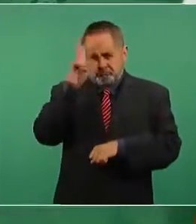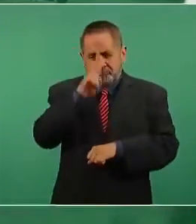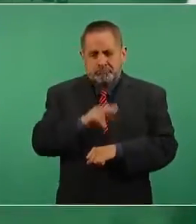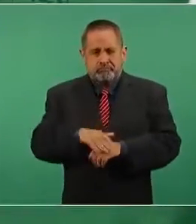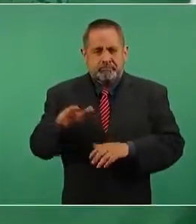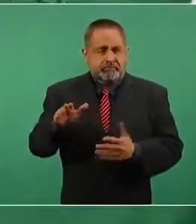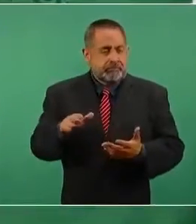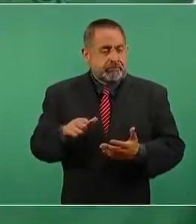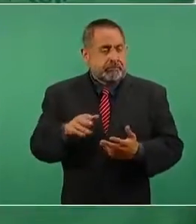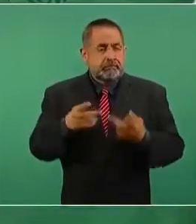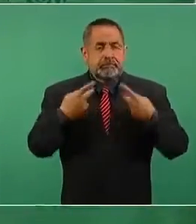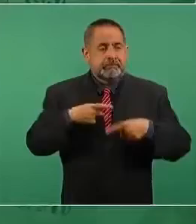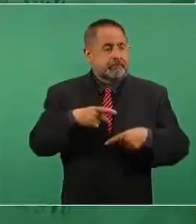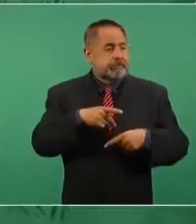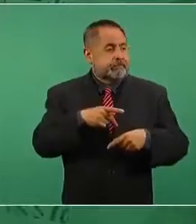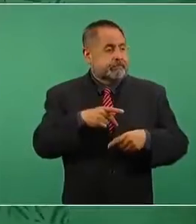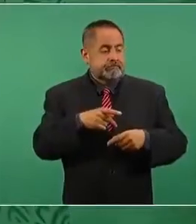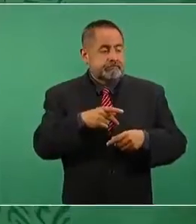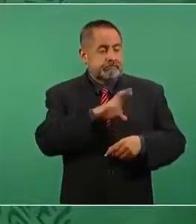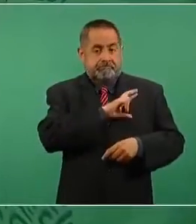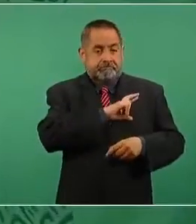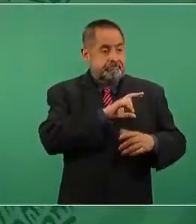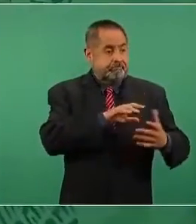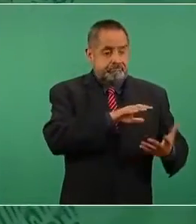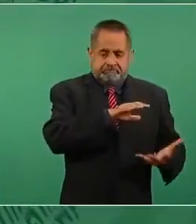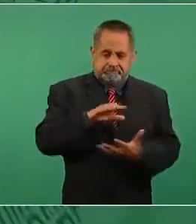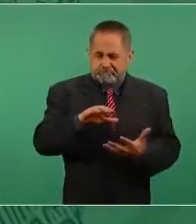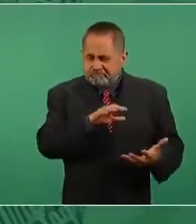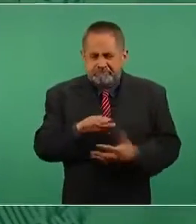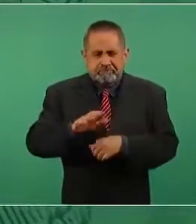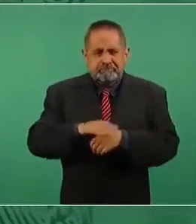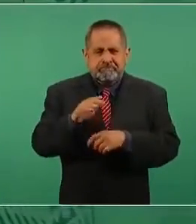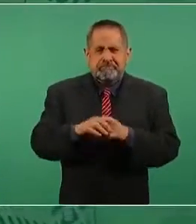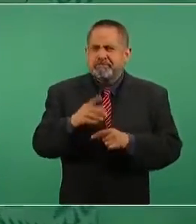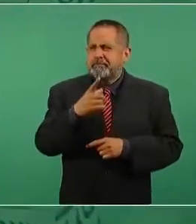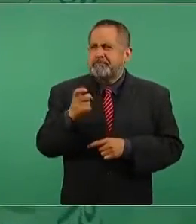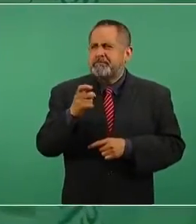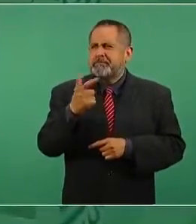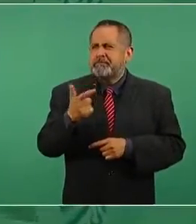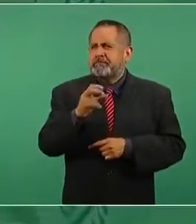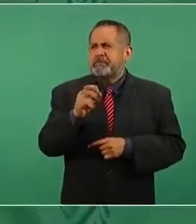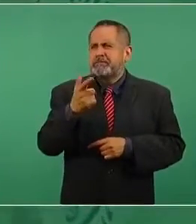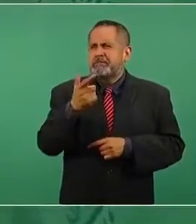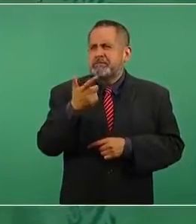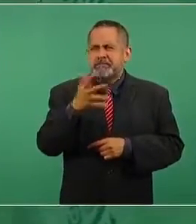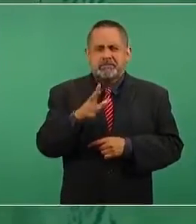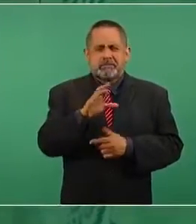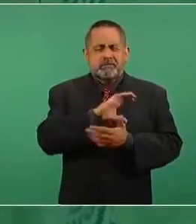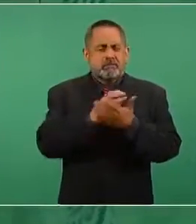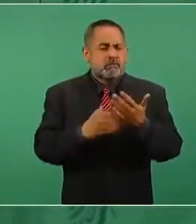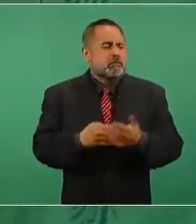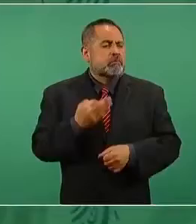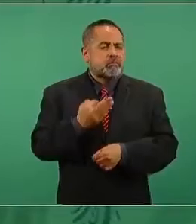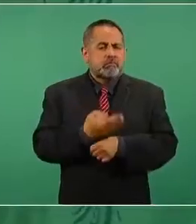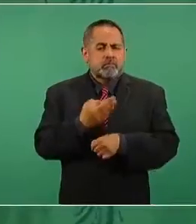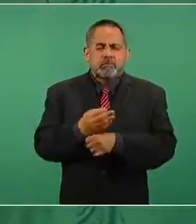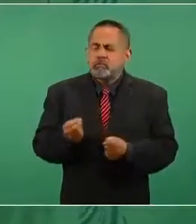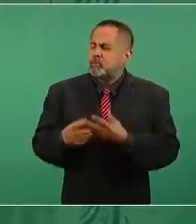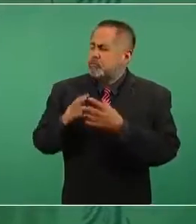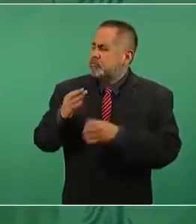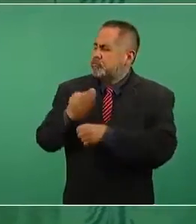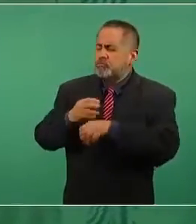de particulares por estos contratos, 107, 110 contratos. ¿Cuánto están produciendo? A ver,